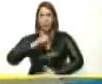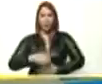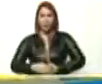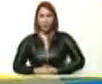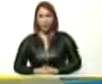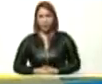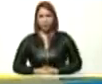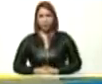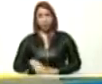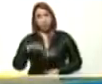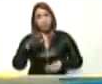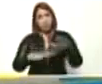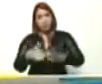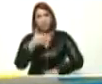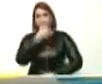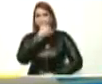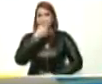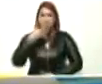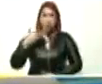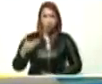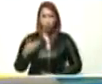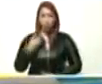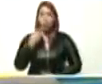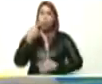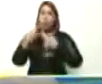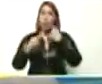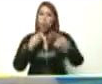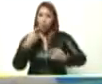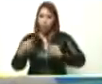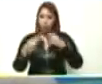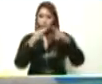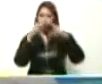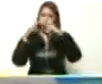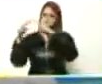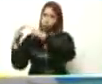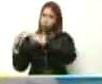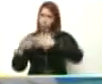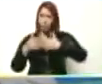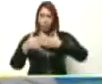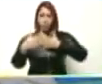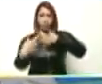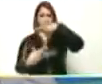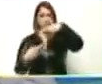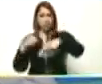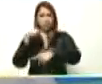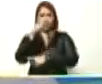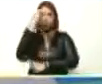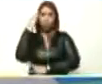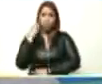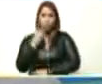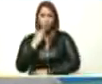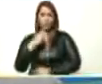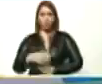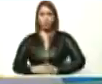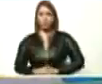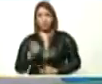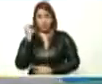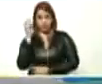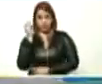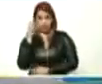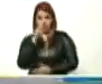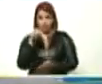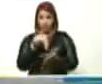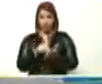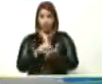quizás, el mejor orador, que se haya conocido, en este periodo, de la revolución, en el campo, la asamblea nacional,